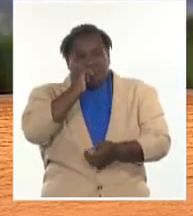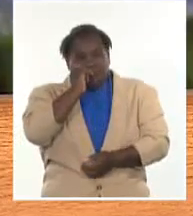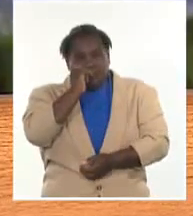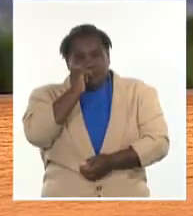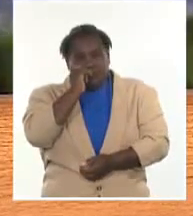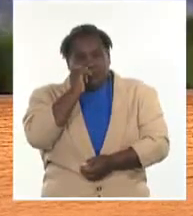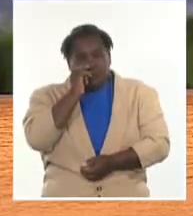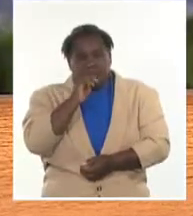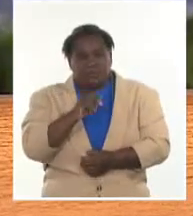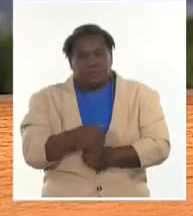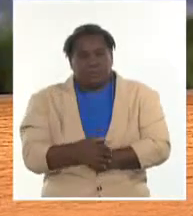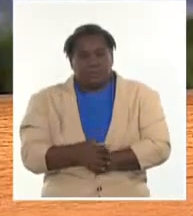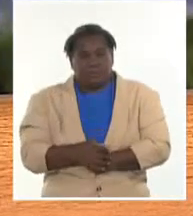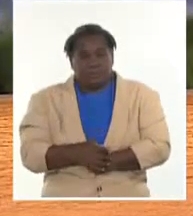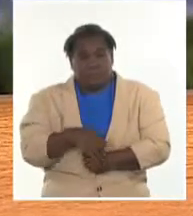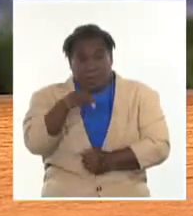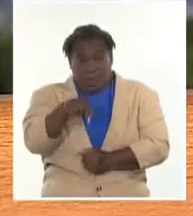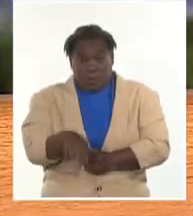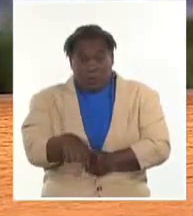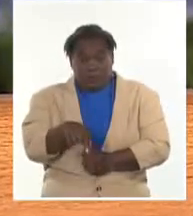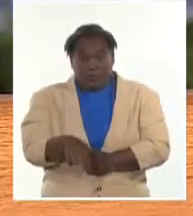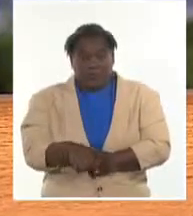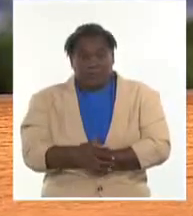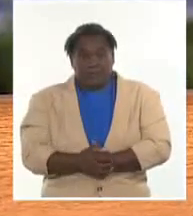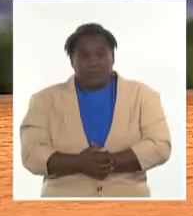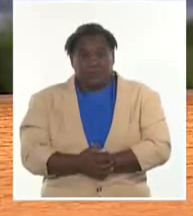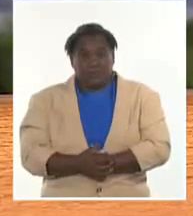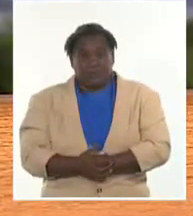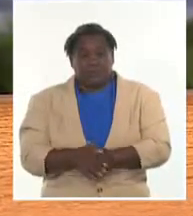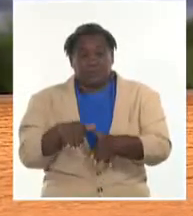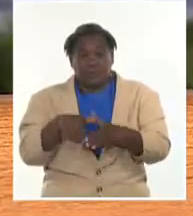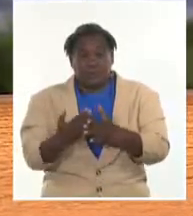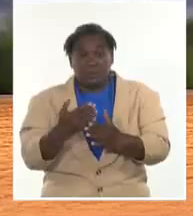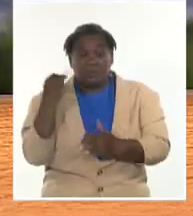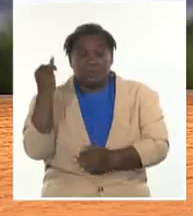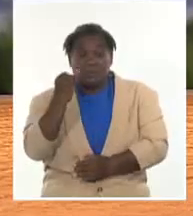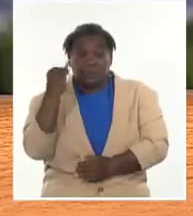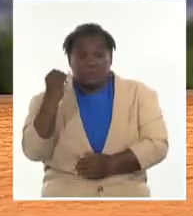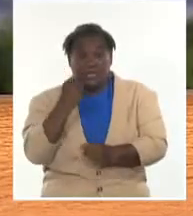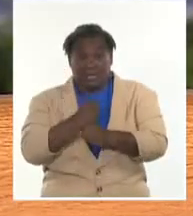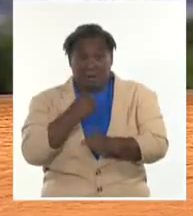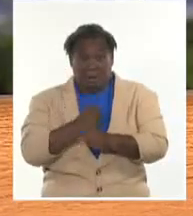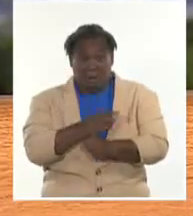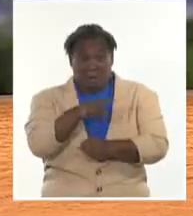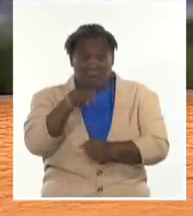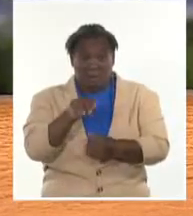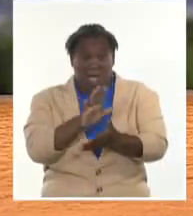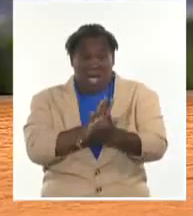en esta ocasión, el Día Internacional de los Trabajadores